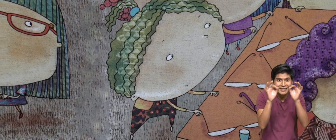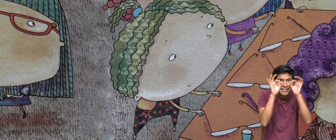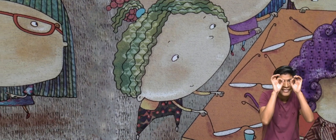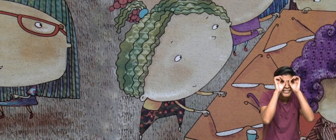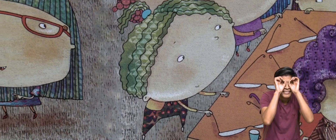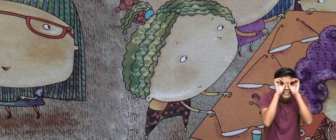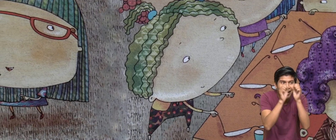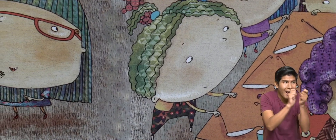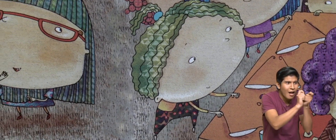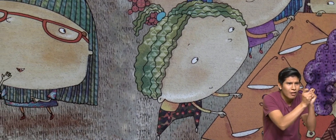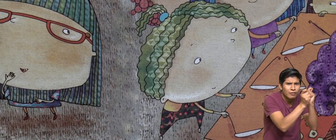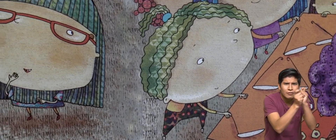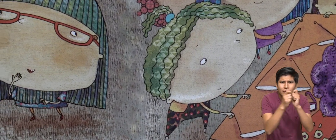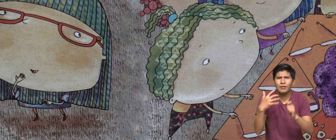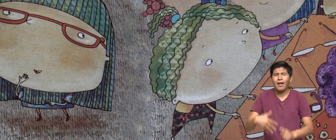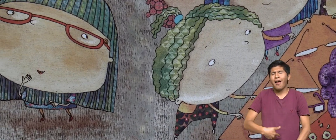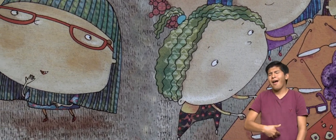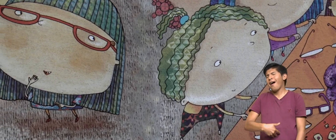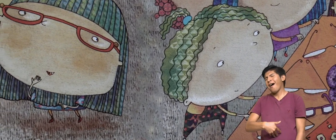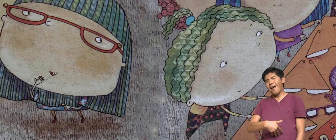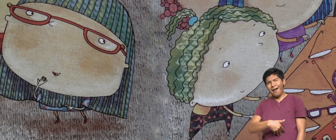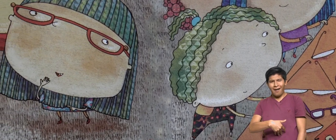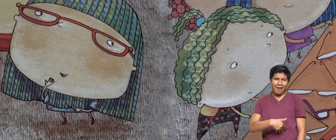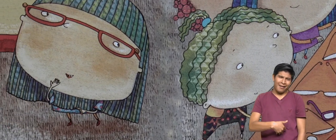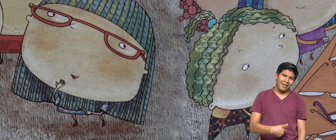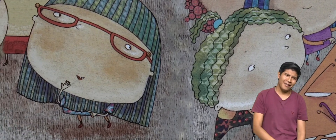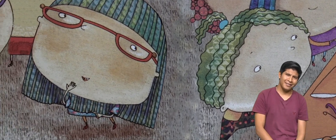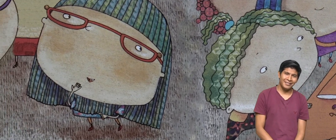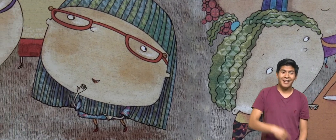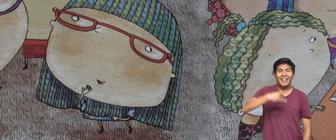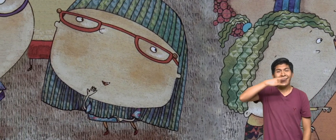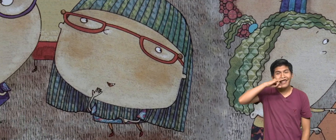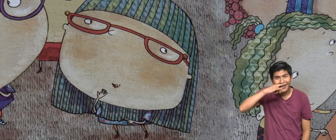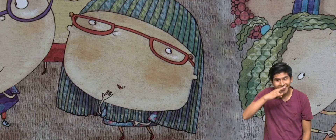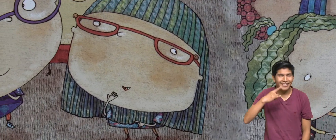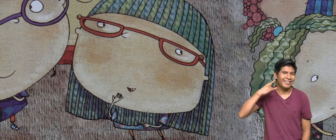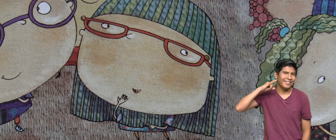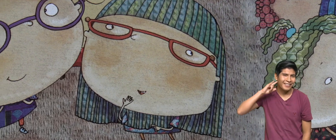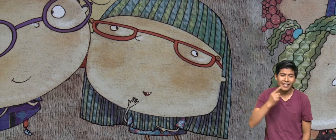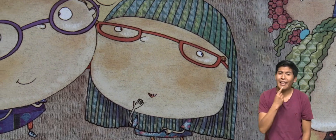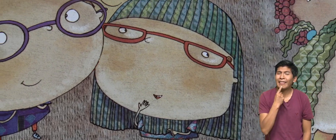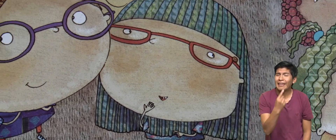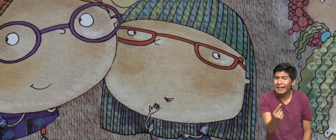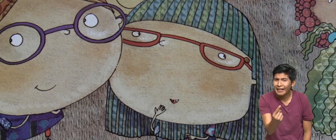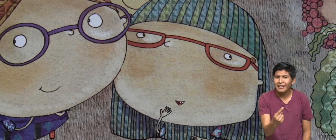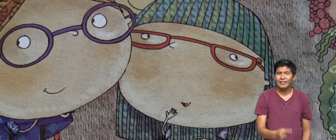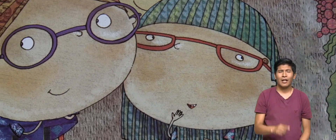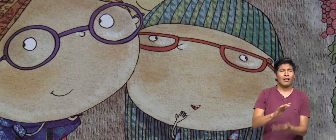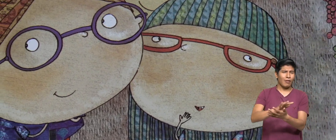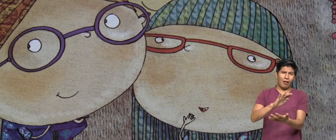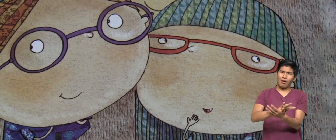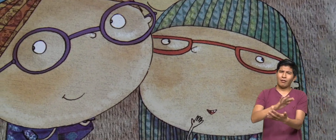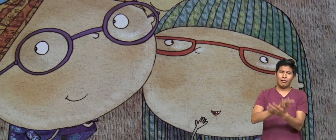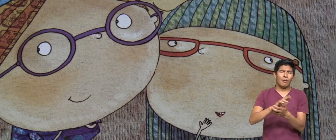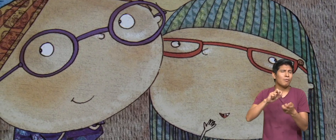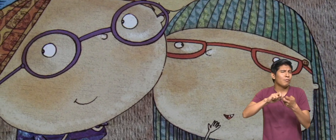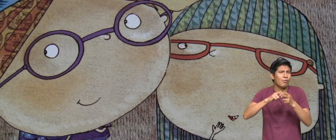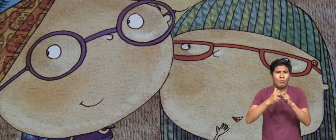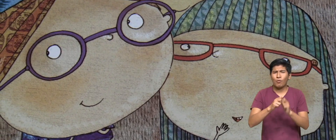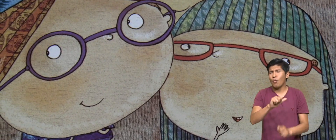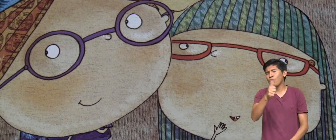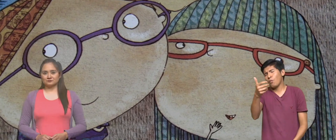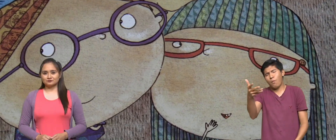para ver qué ocurre. Seguro que no les pasa nada, dice, porque las abuelitas tienen